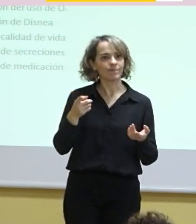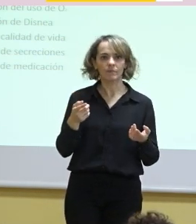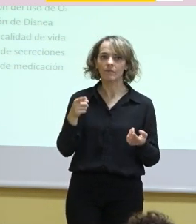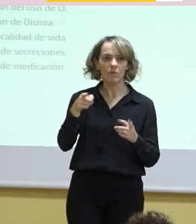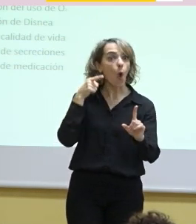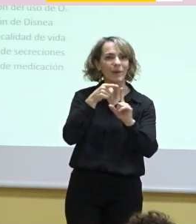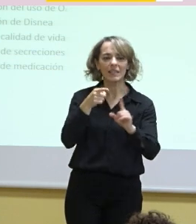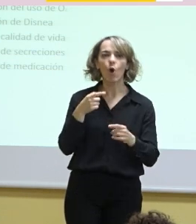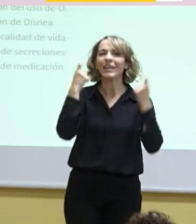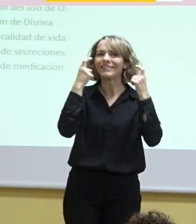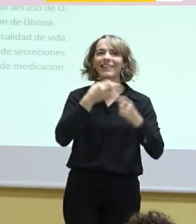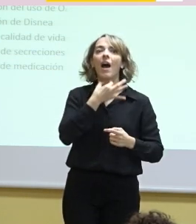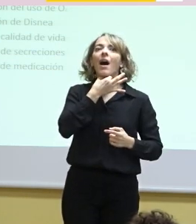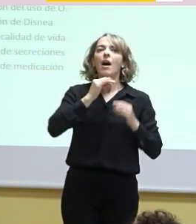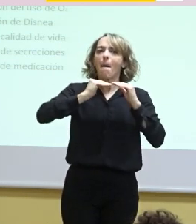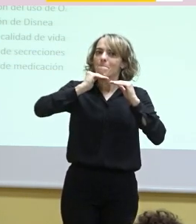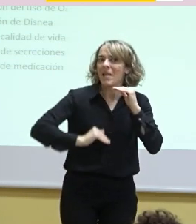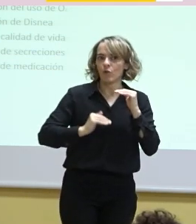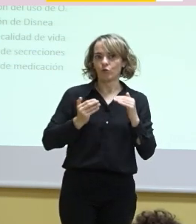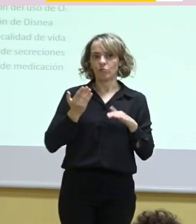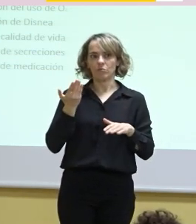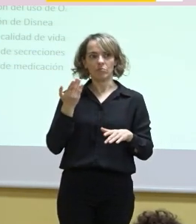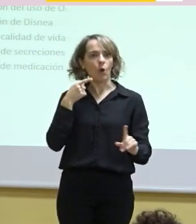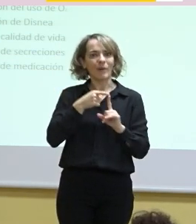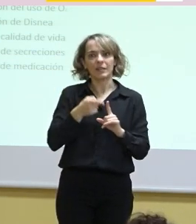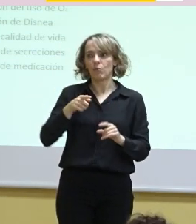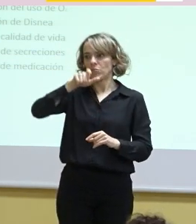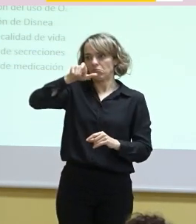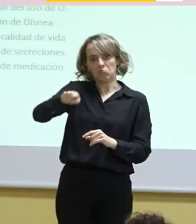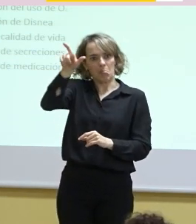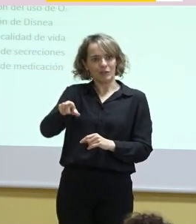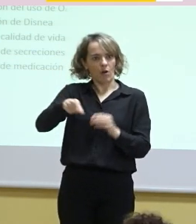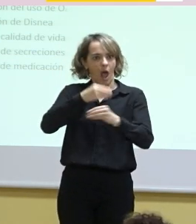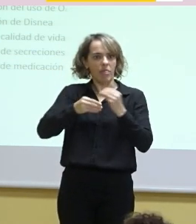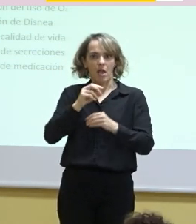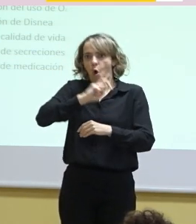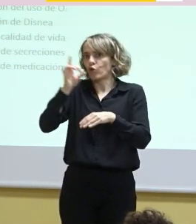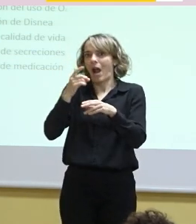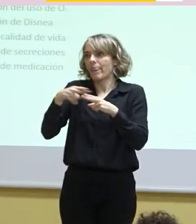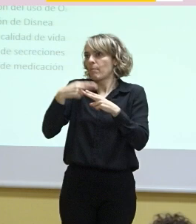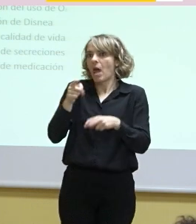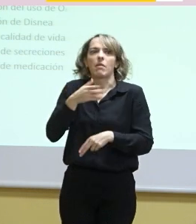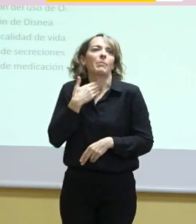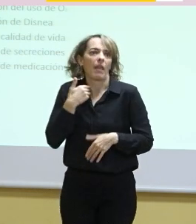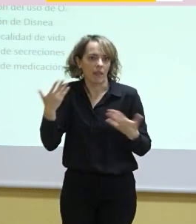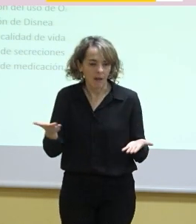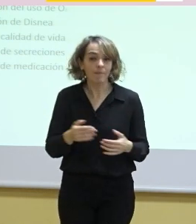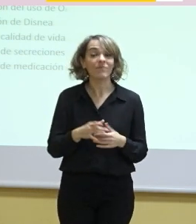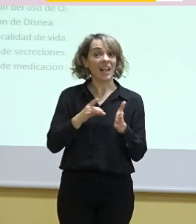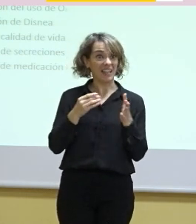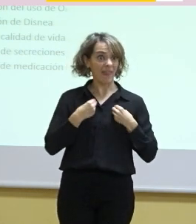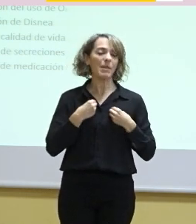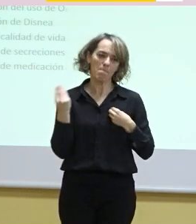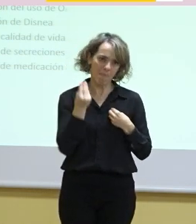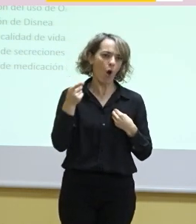más o para hacer cualquier otra actividad que al paciente le apetezca. También, por supuesto, mejorar la calidad de vida. Han tenido